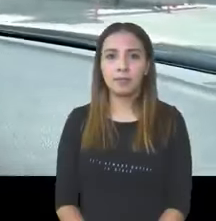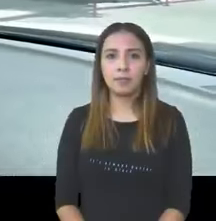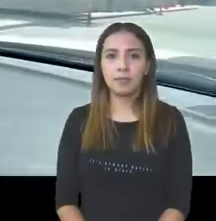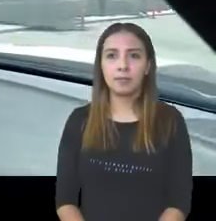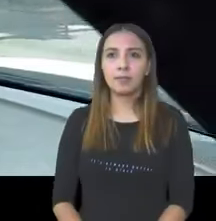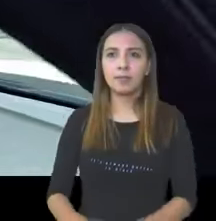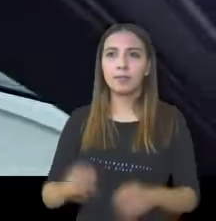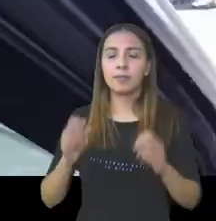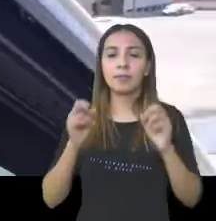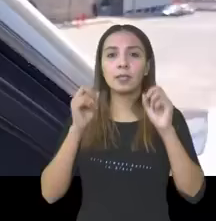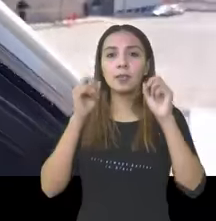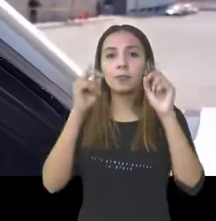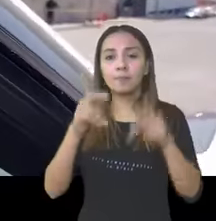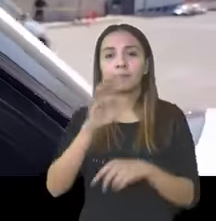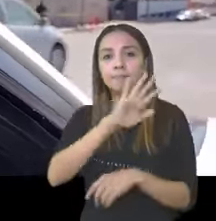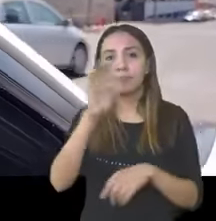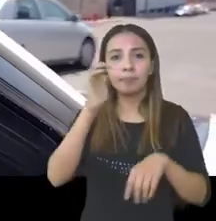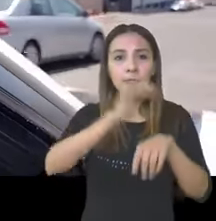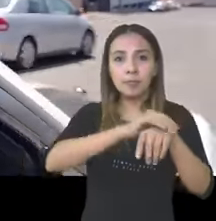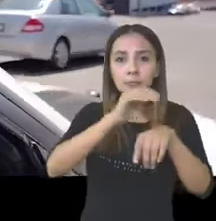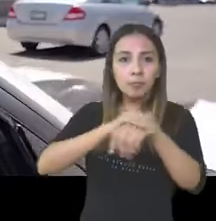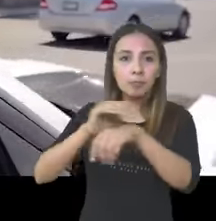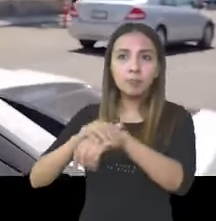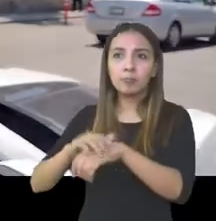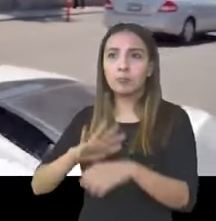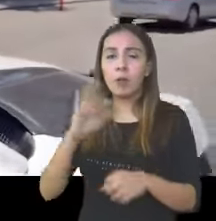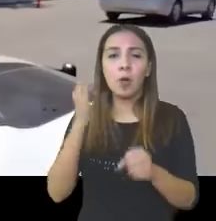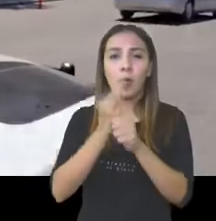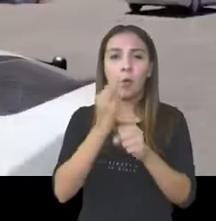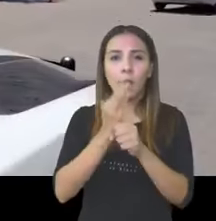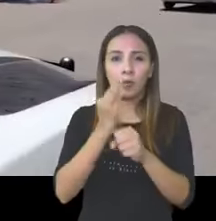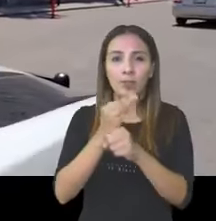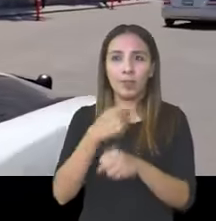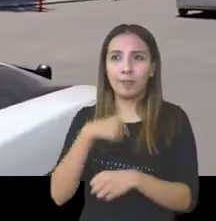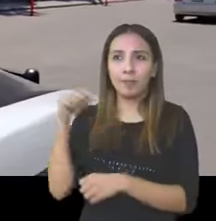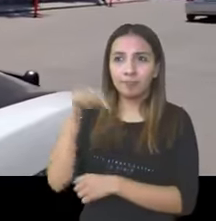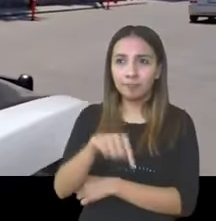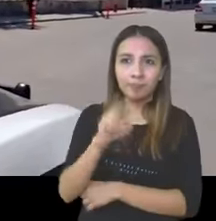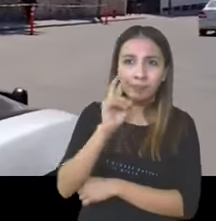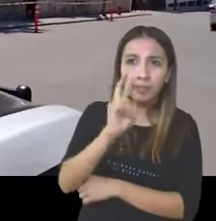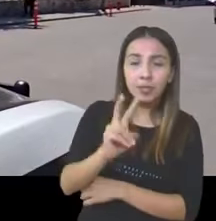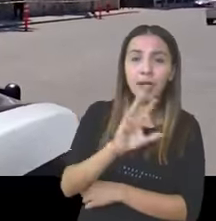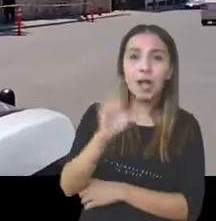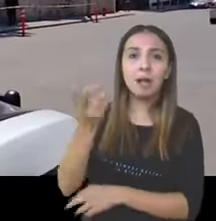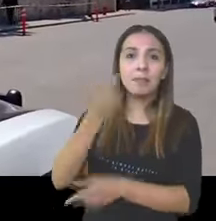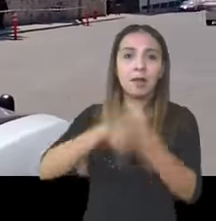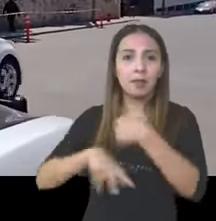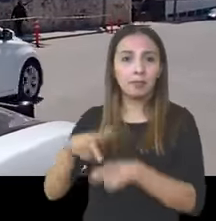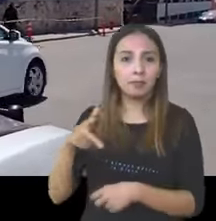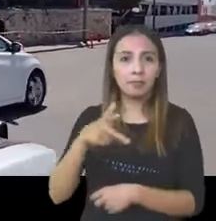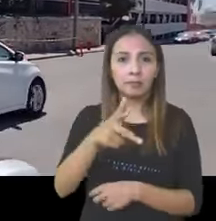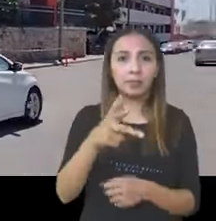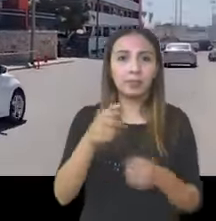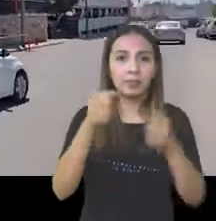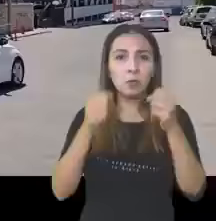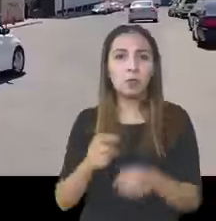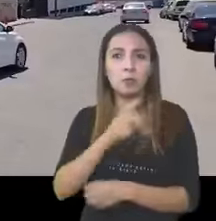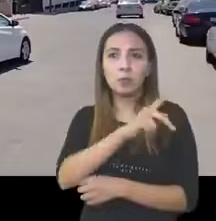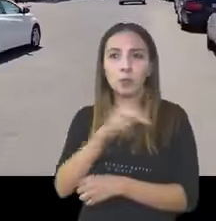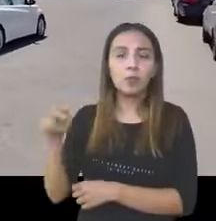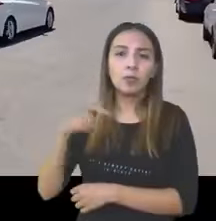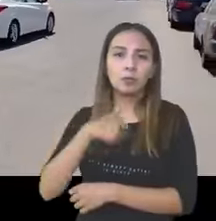Ok, permítame. Amigos, retomamos la transmisión. Está ahorita aquí una unidad de seguridad pública. Les acabo de dar el conocimiento a